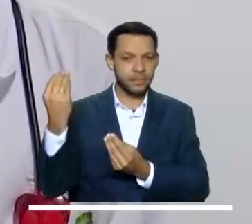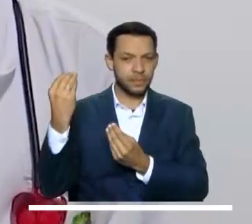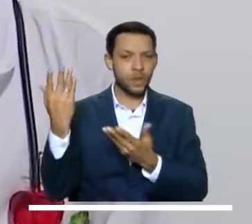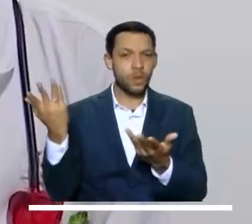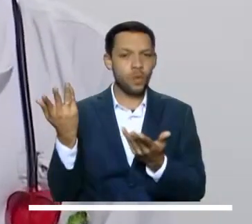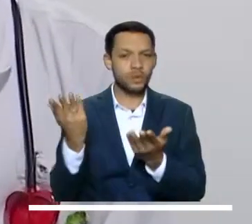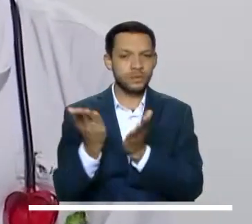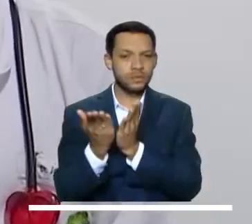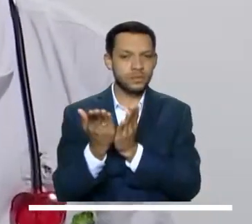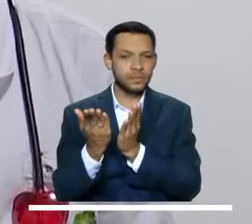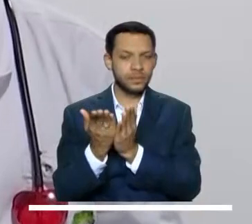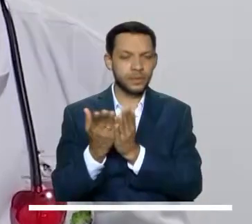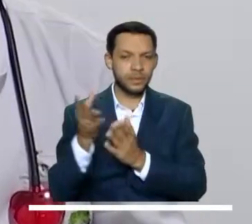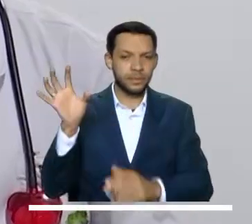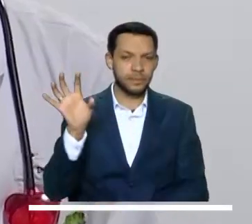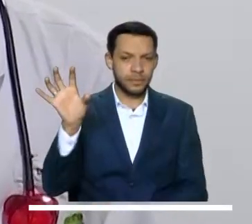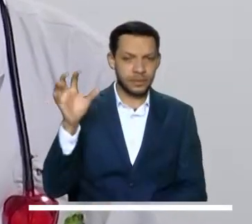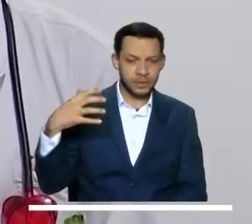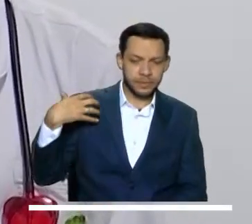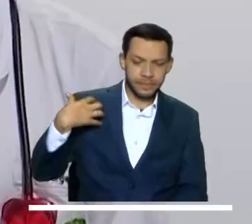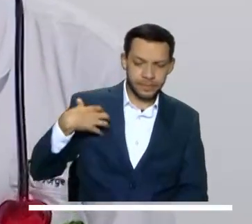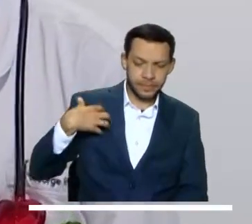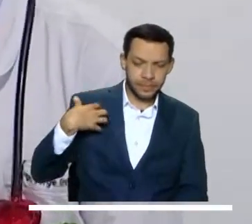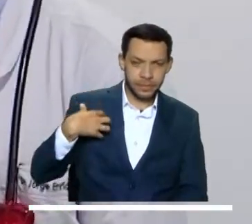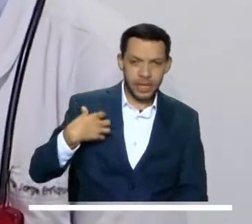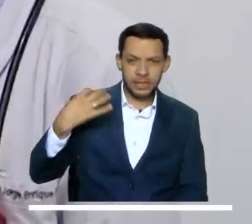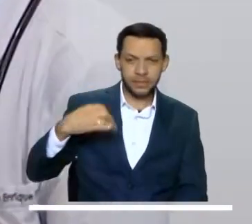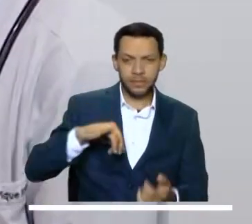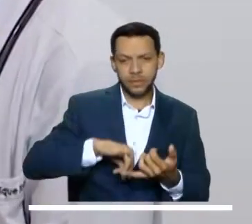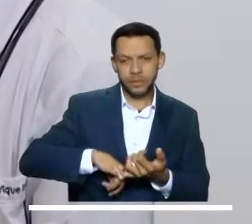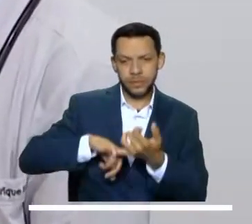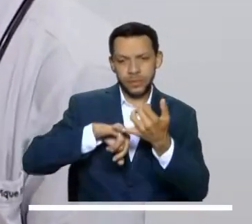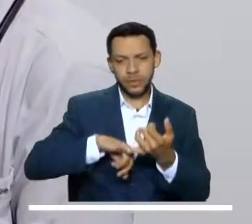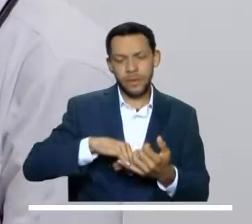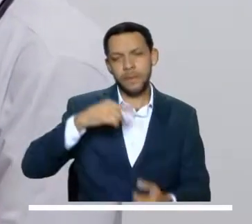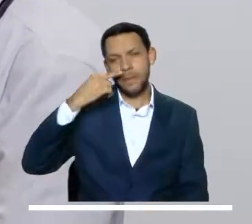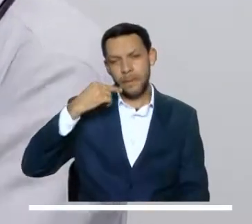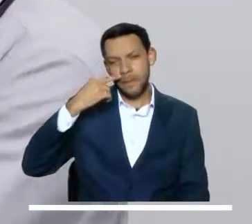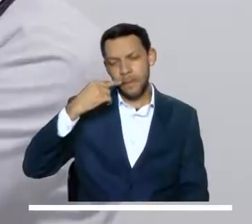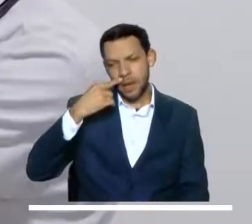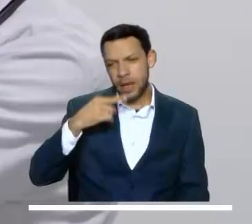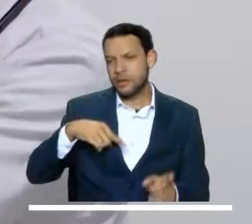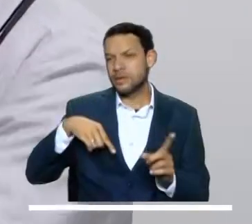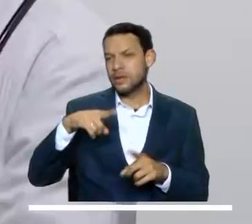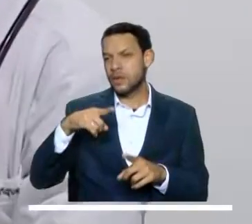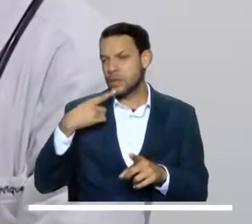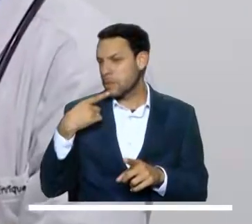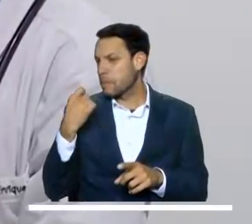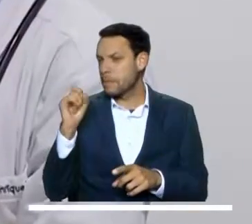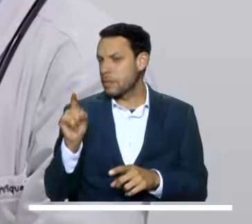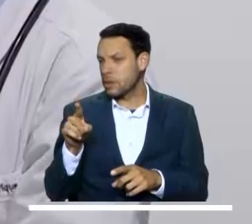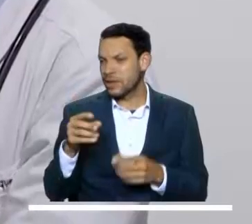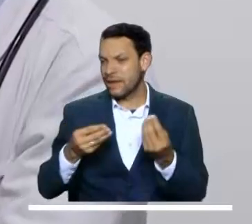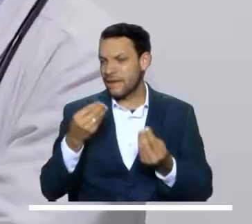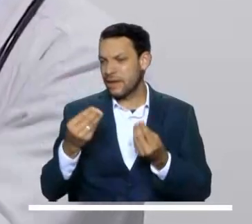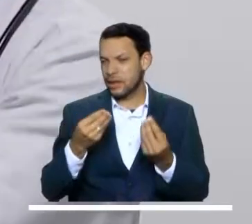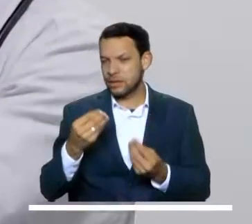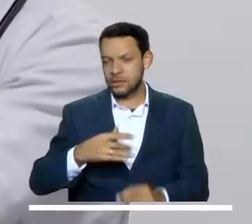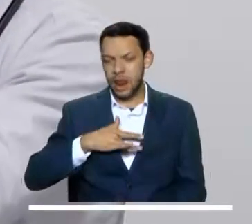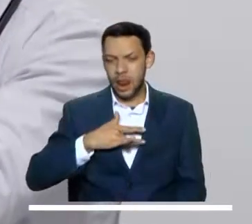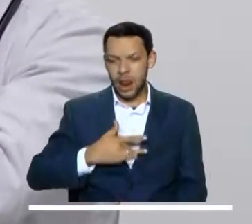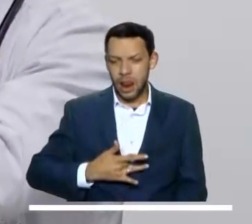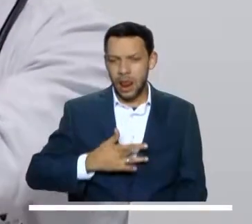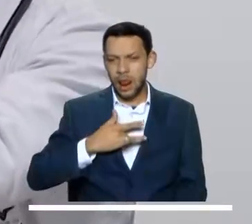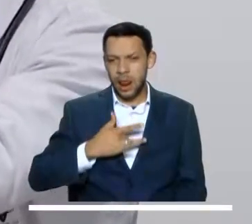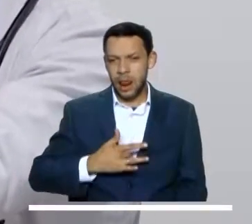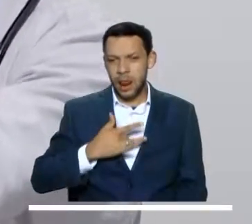Argentina y siempre ha estado de la mano con su papá y seguramente a usted le dirán, ¿qué es gastroenterología? Cuéntenos, como si